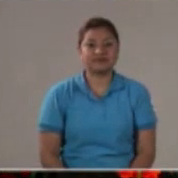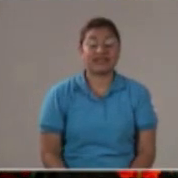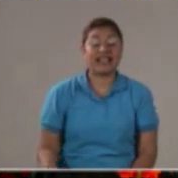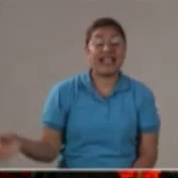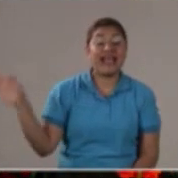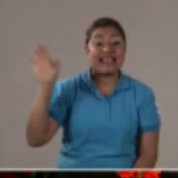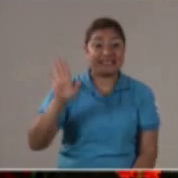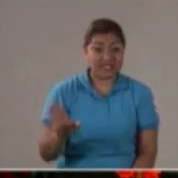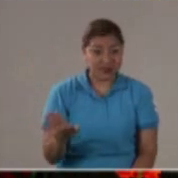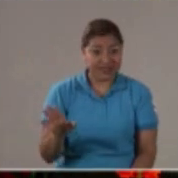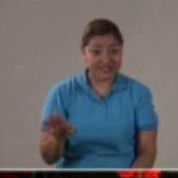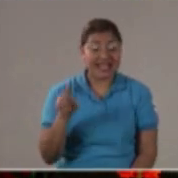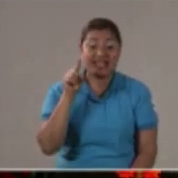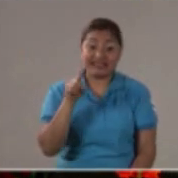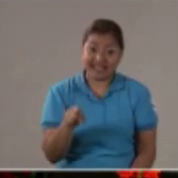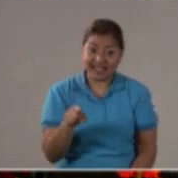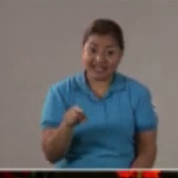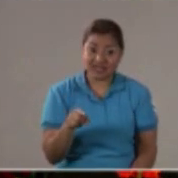después de haberme dado a entender,